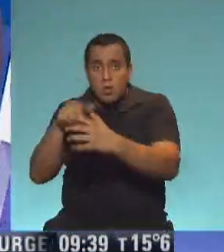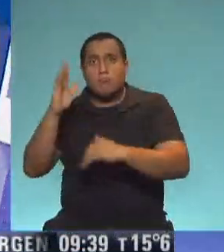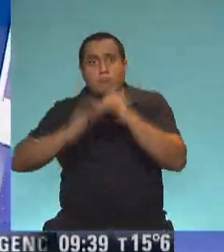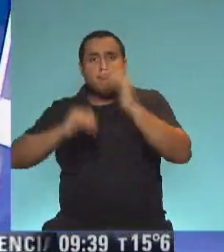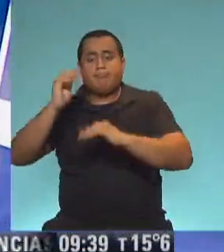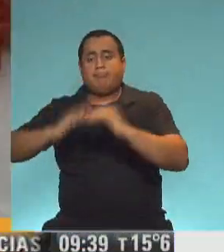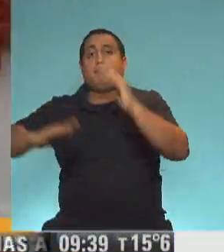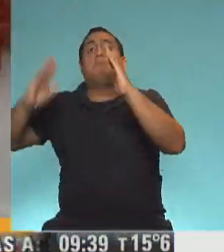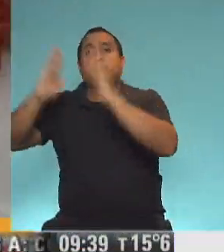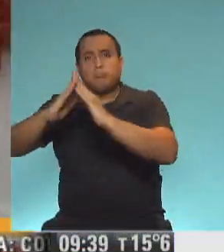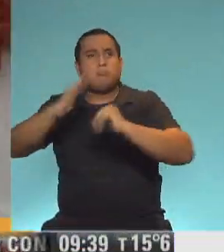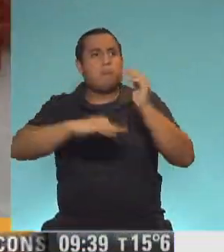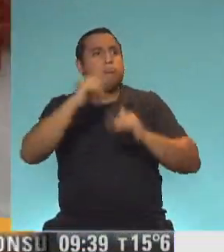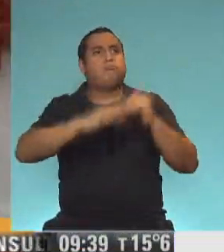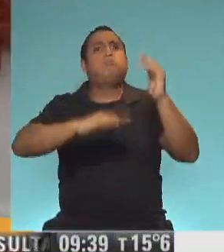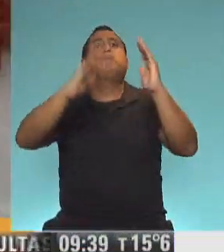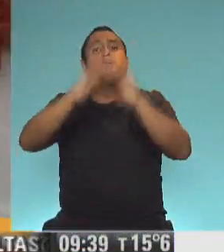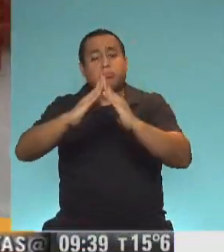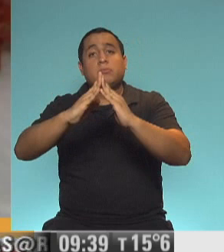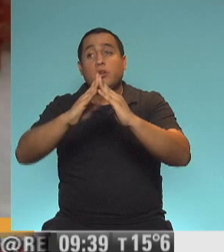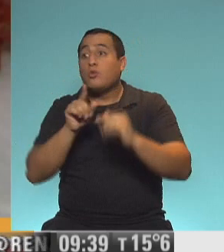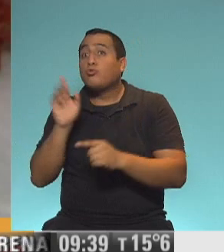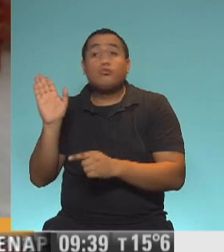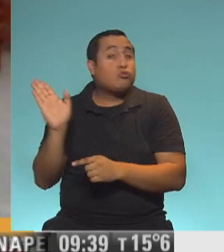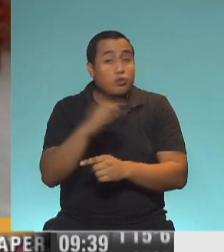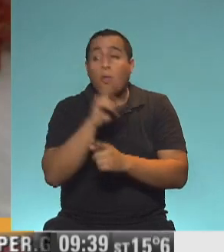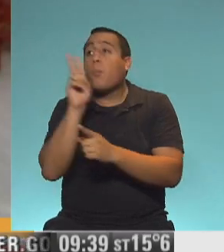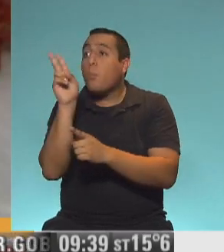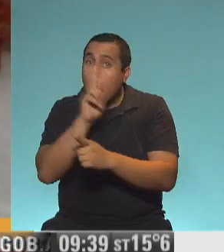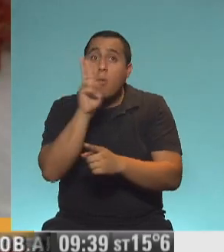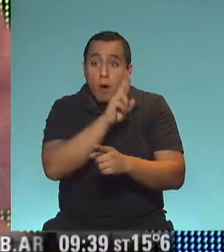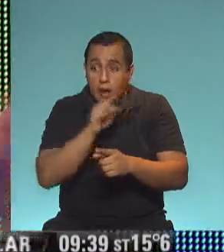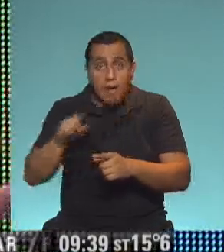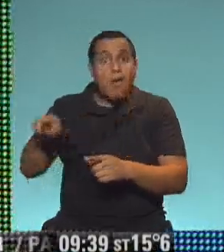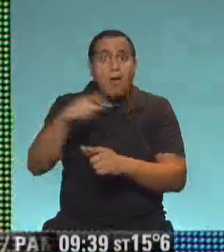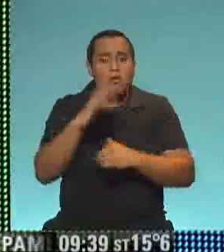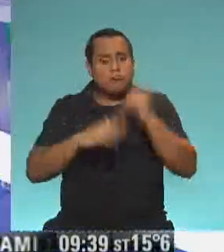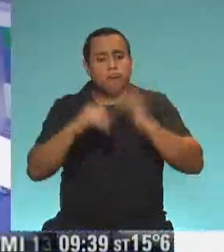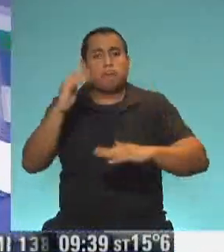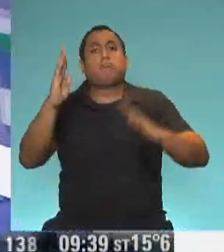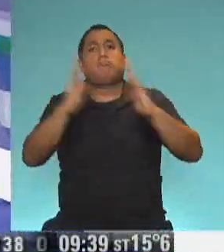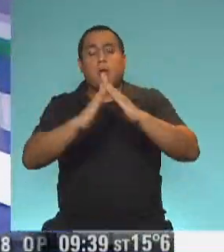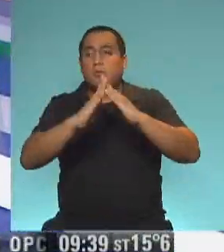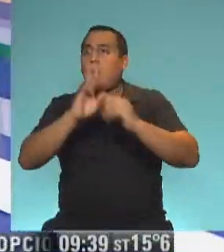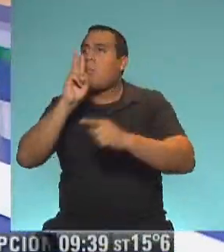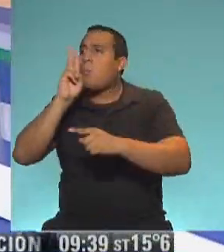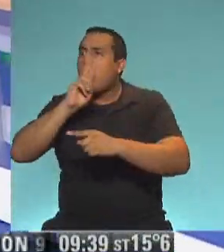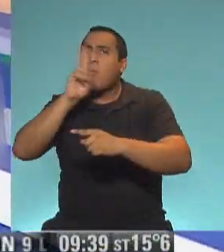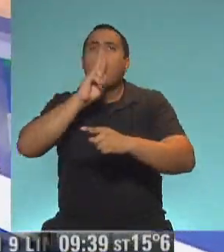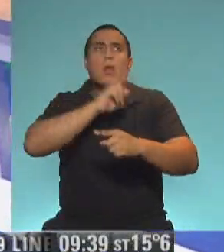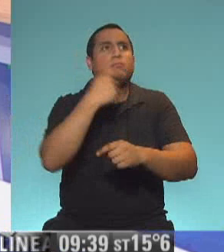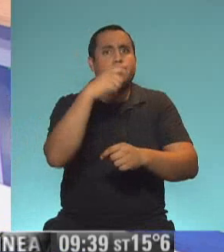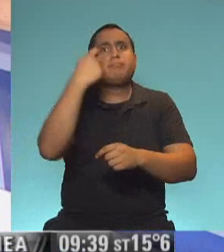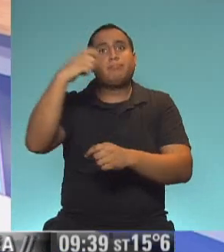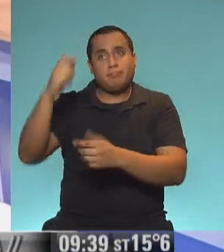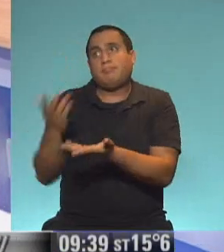sus viviendas, y son todas mujeres las que ellas construyen sus propias viviendas. Todas mujeres